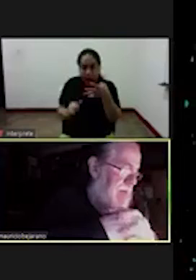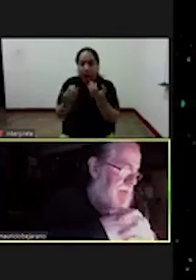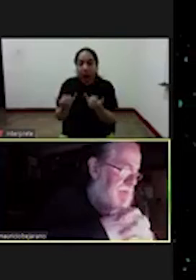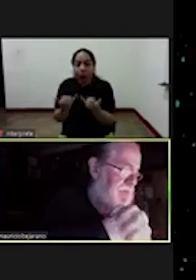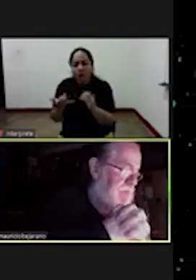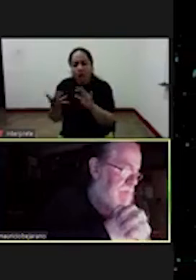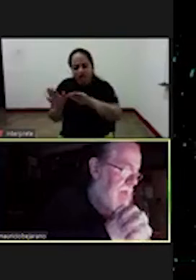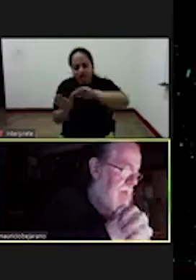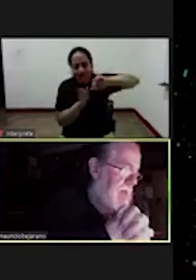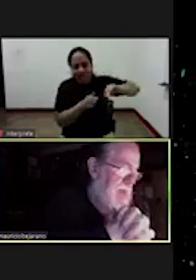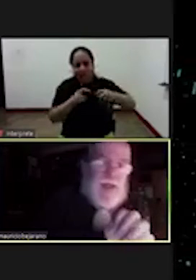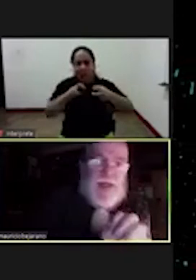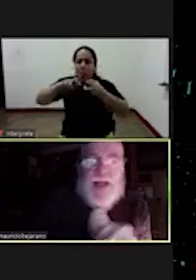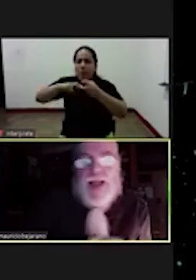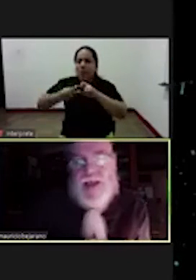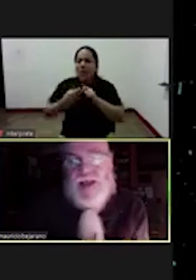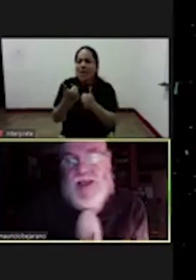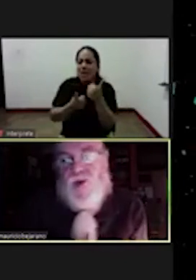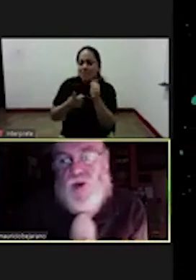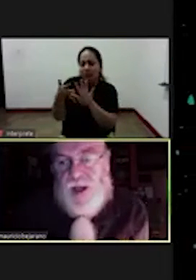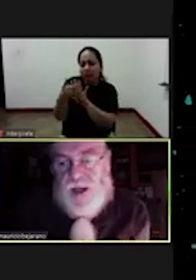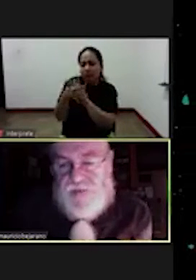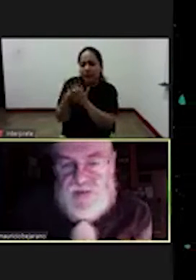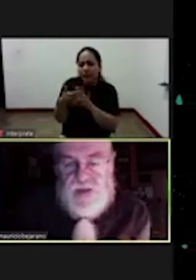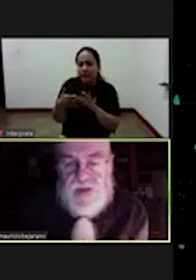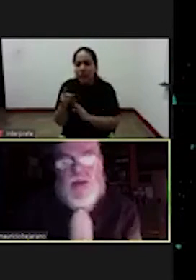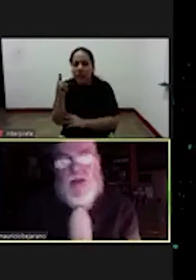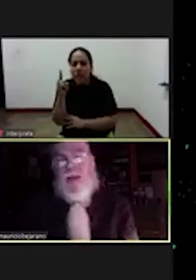de la esquizofonía.